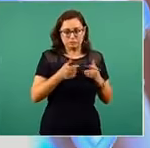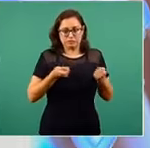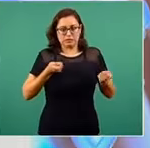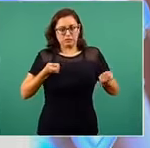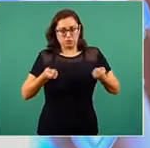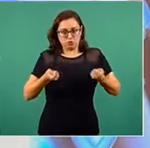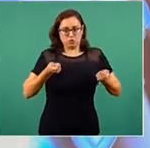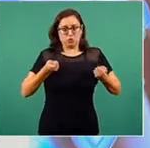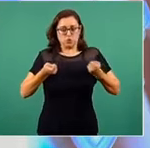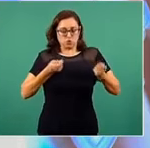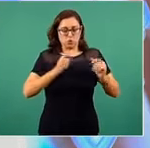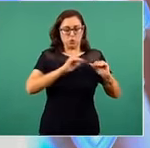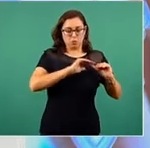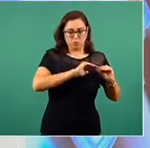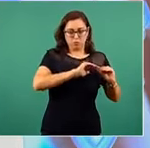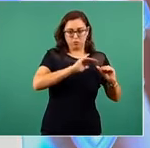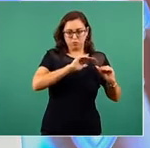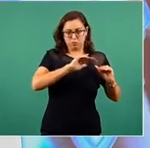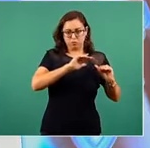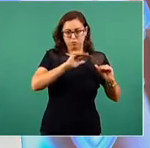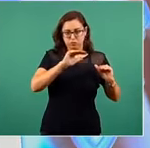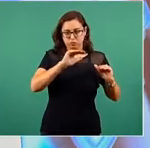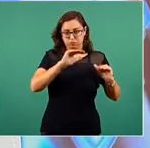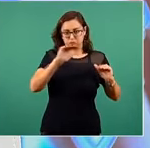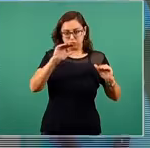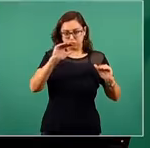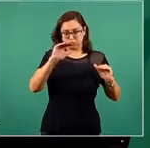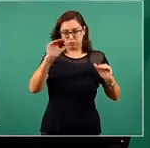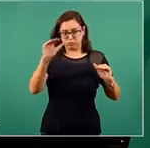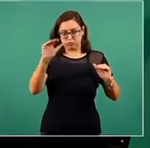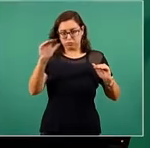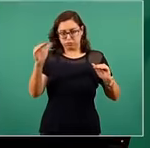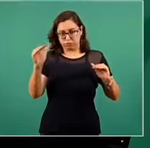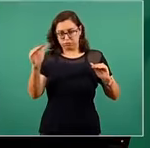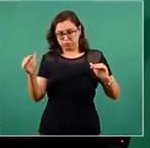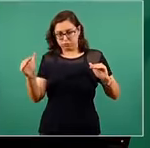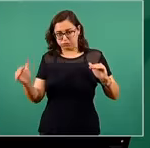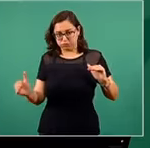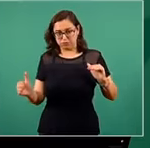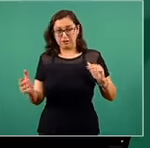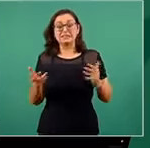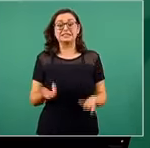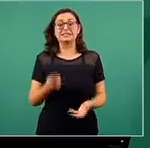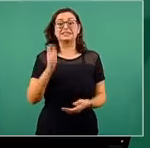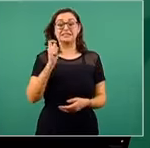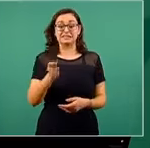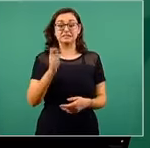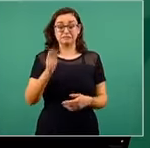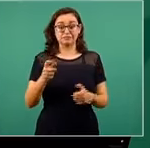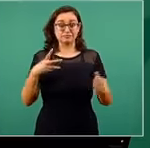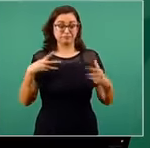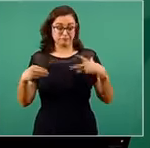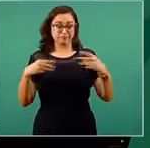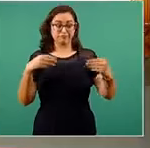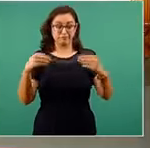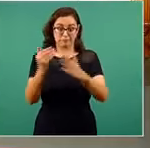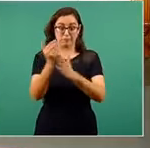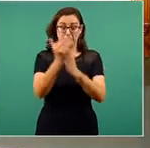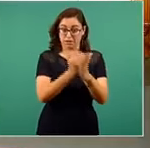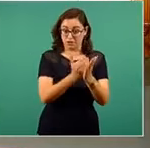este importantísimo y masivo proceso de mitigación, además de que se conservaron